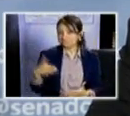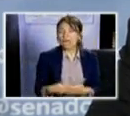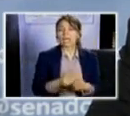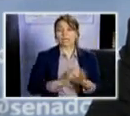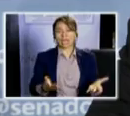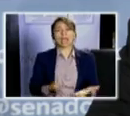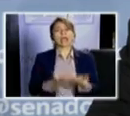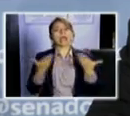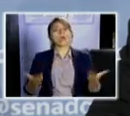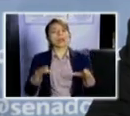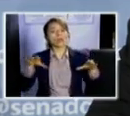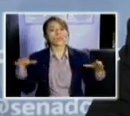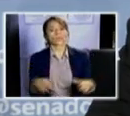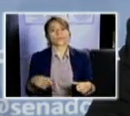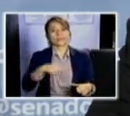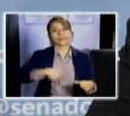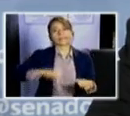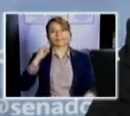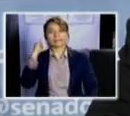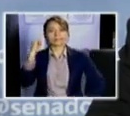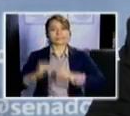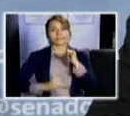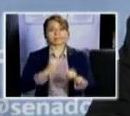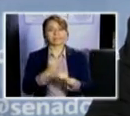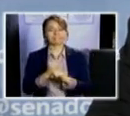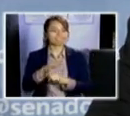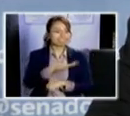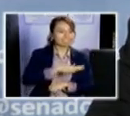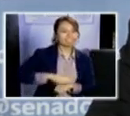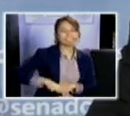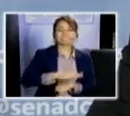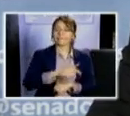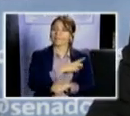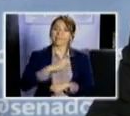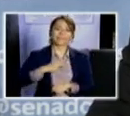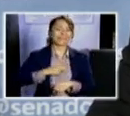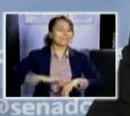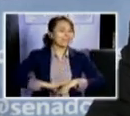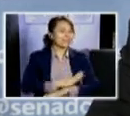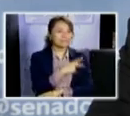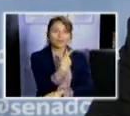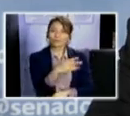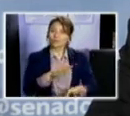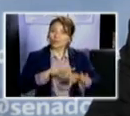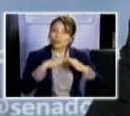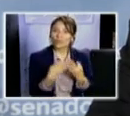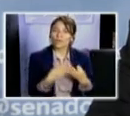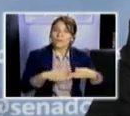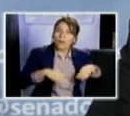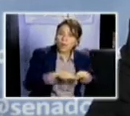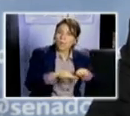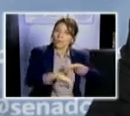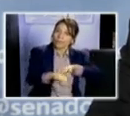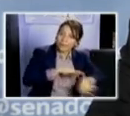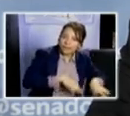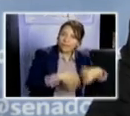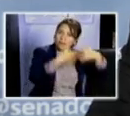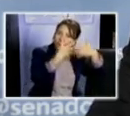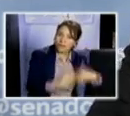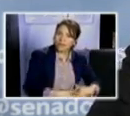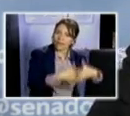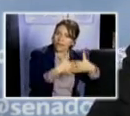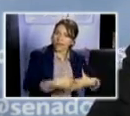debe cambiar sus patrones de consumo de energía y sus patrones de producción